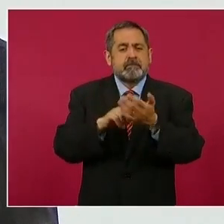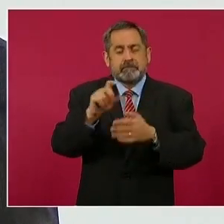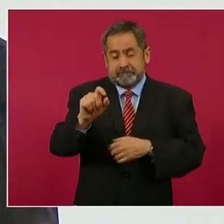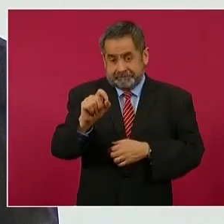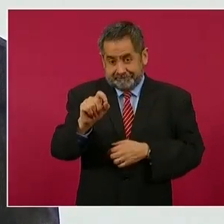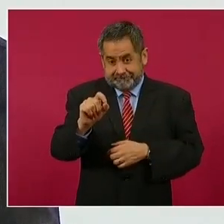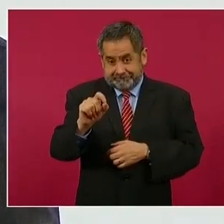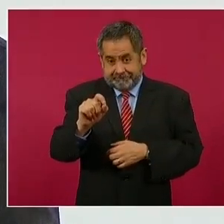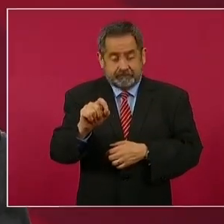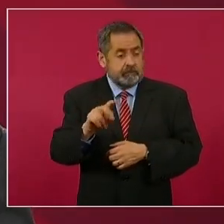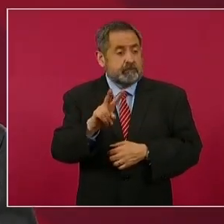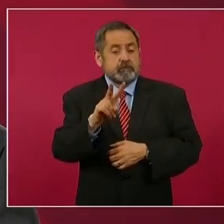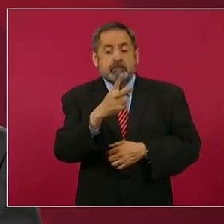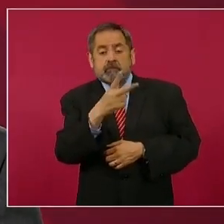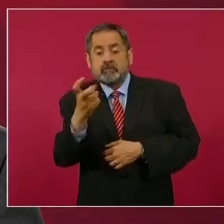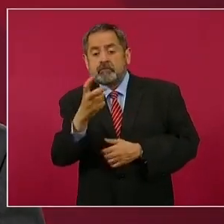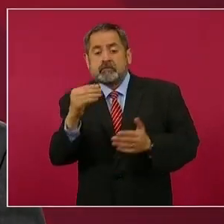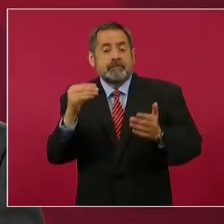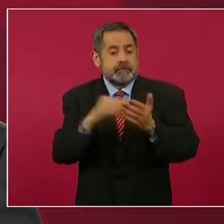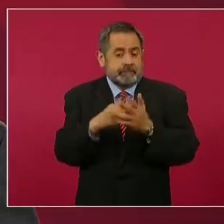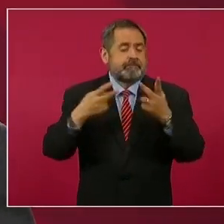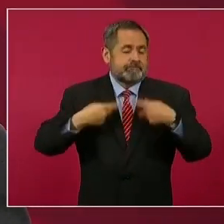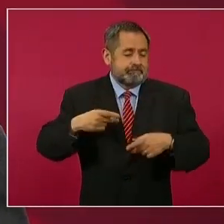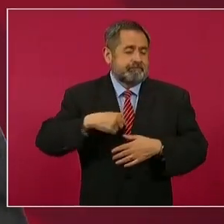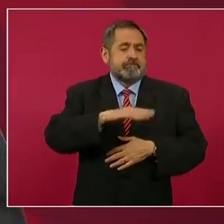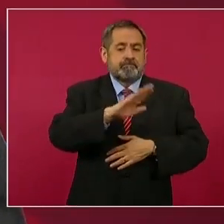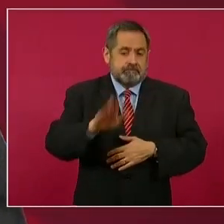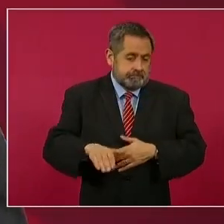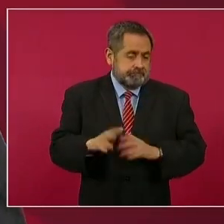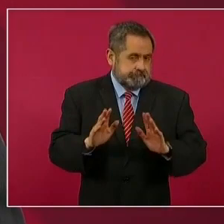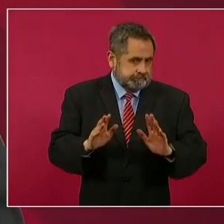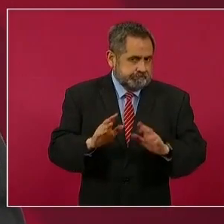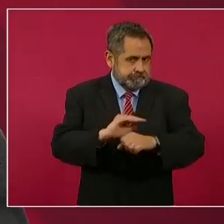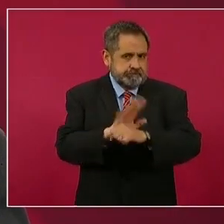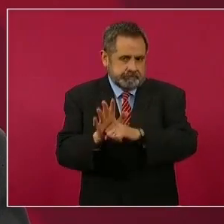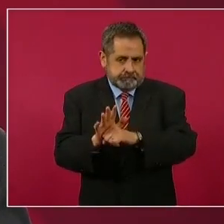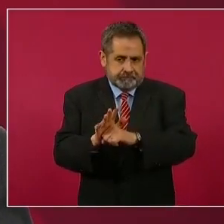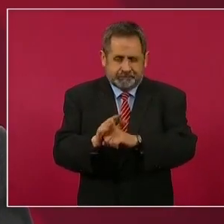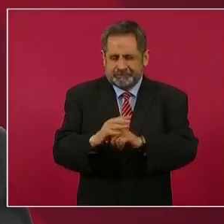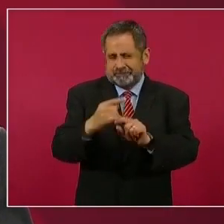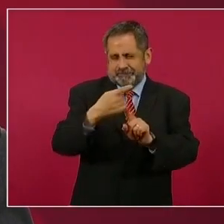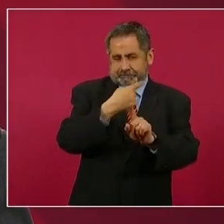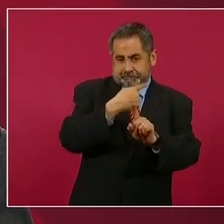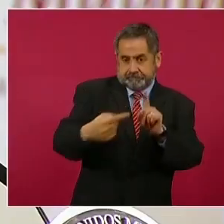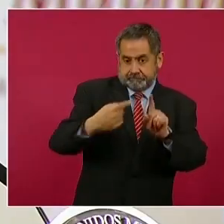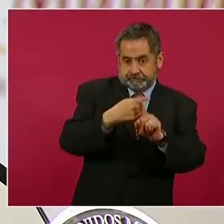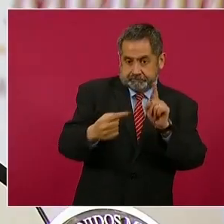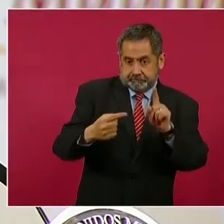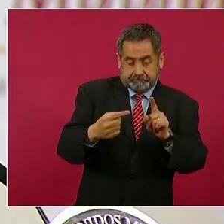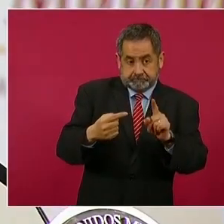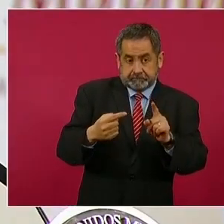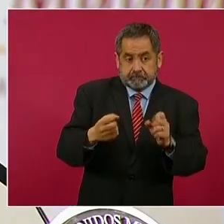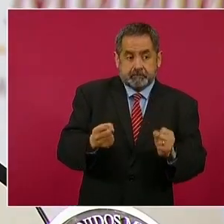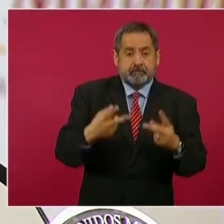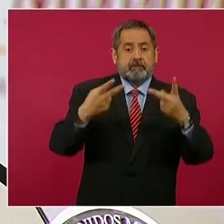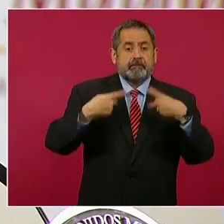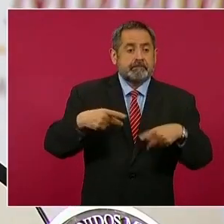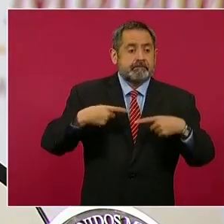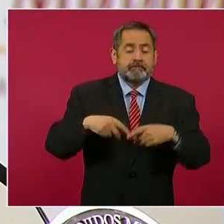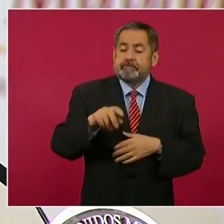200,000 defunciones por COVID. La mitad de ellas, casi la mitad de ellas, ocurrieron en personas que